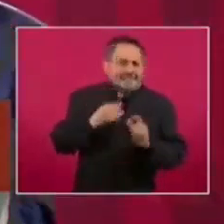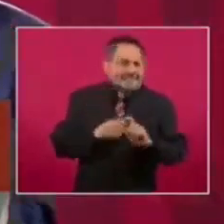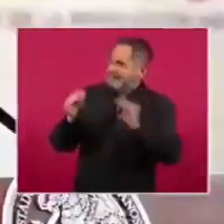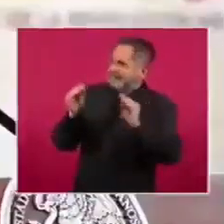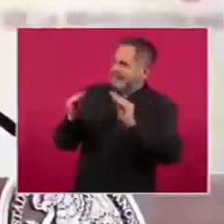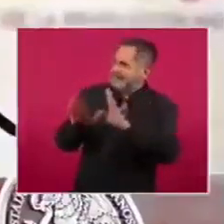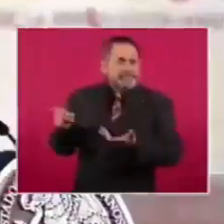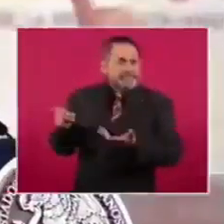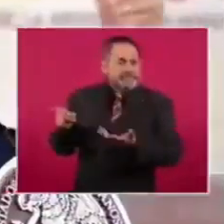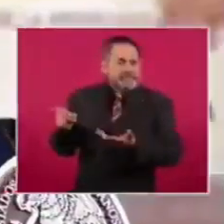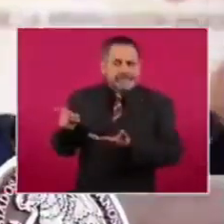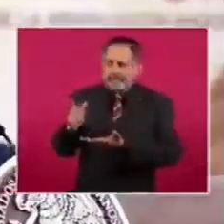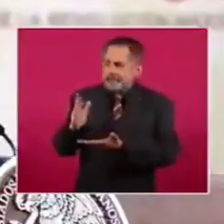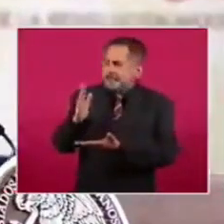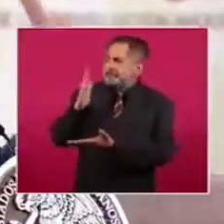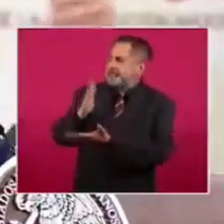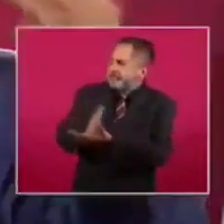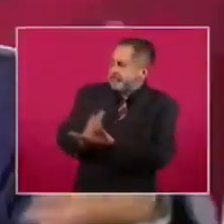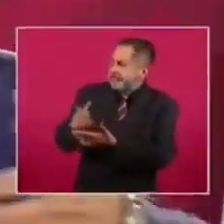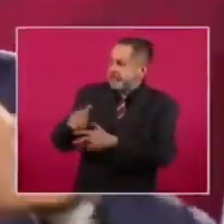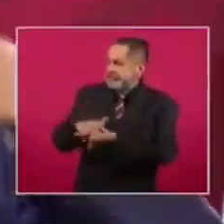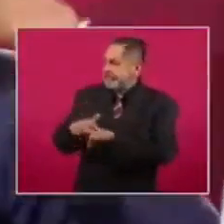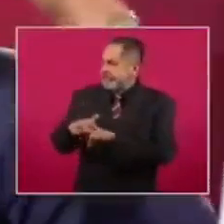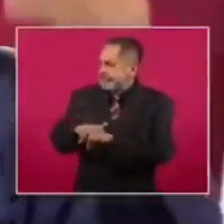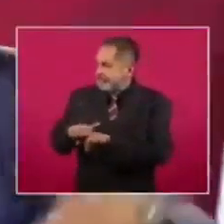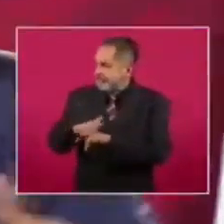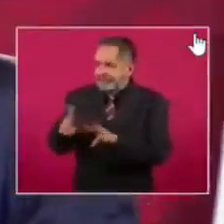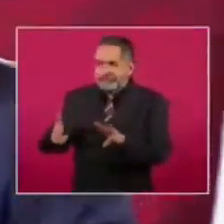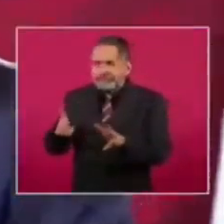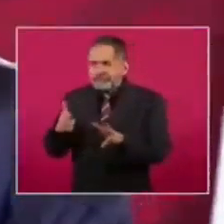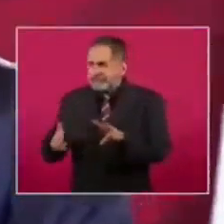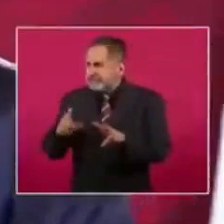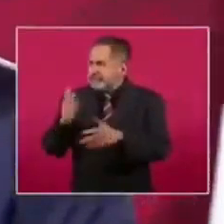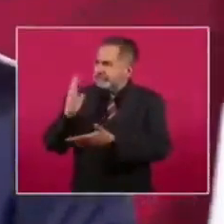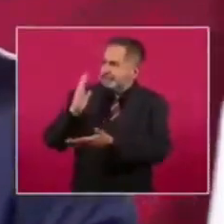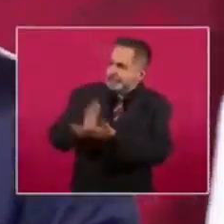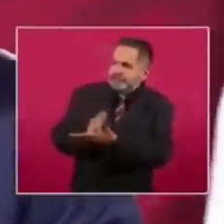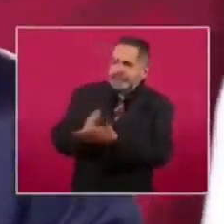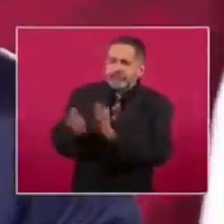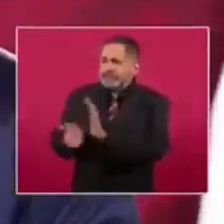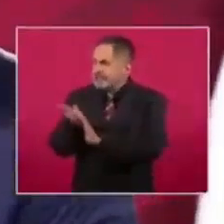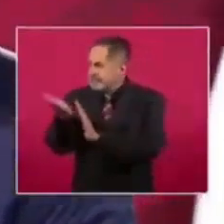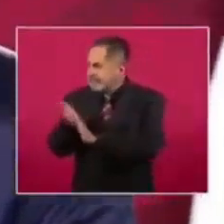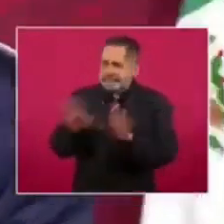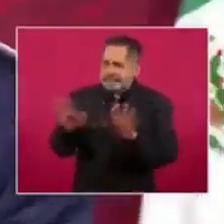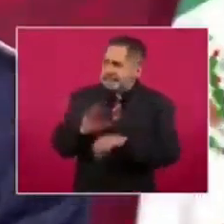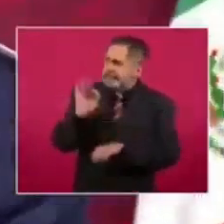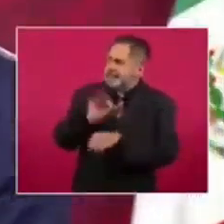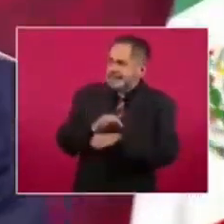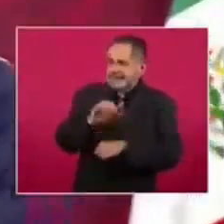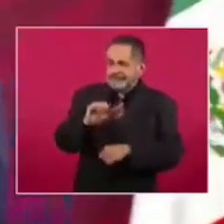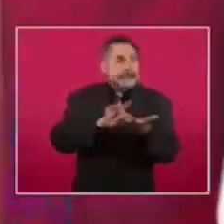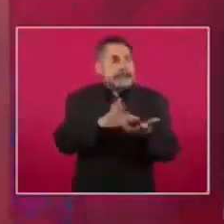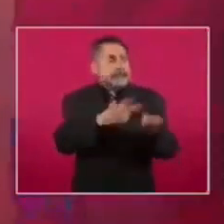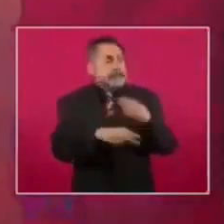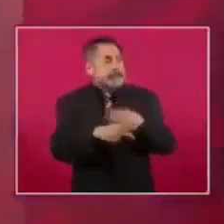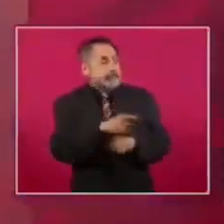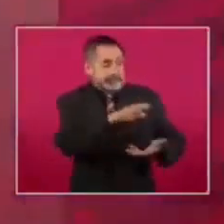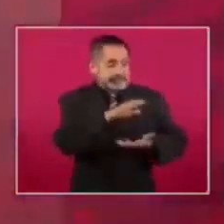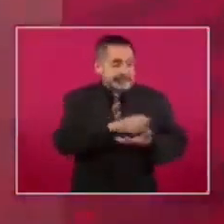abogados para promover los amparos en contra de las obras que está haciendo el gobierno. Con este